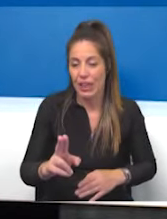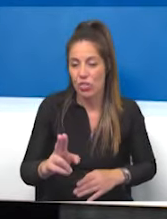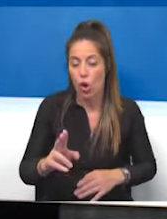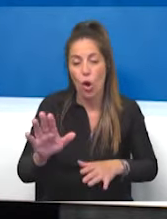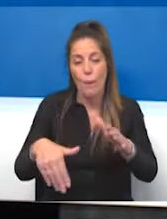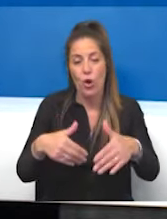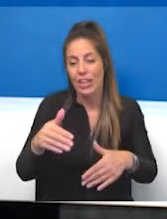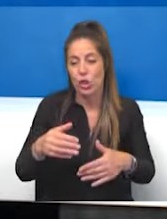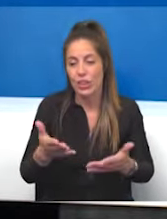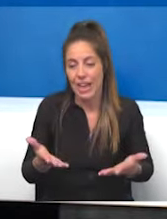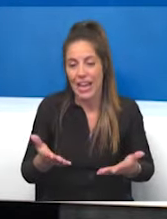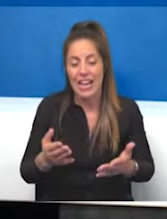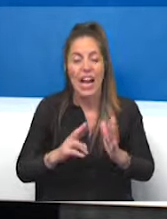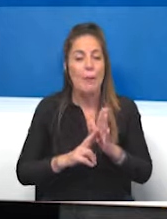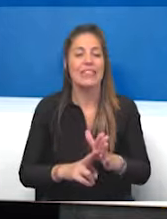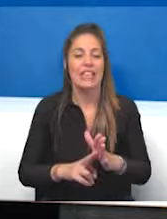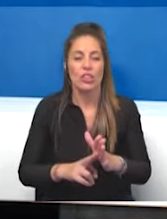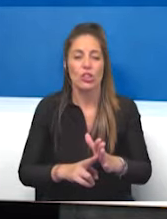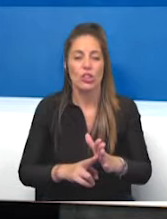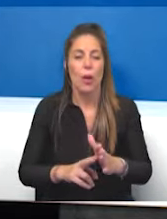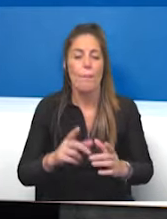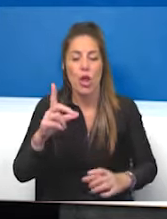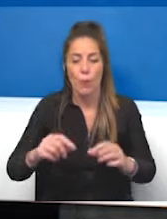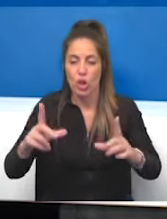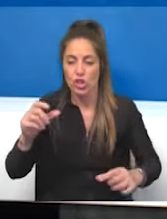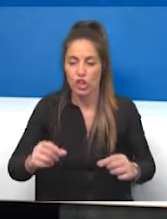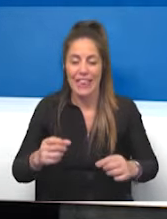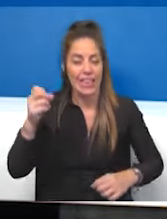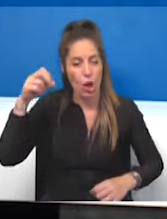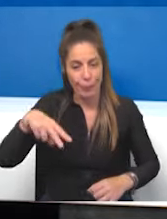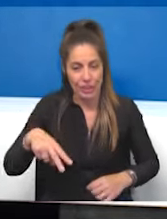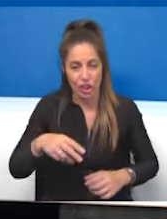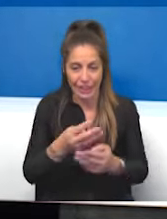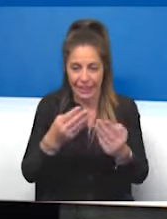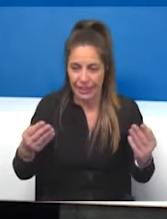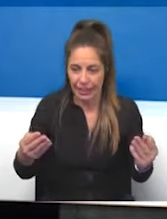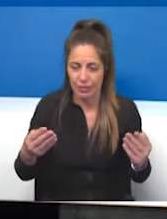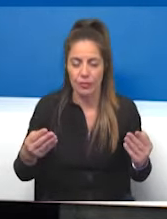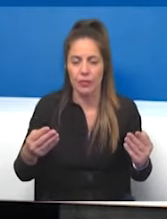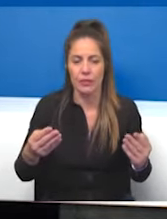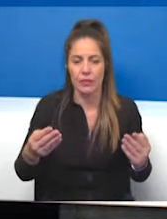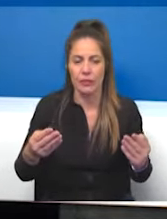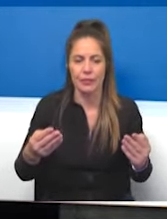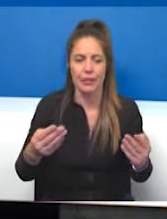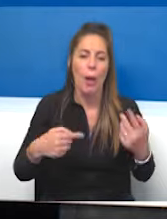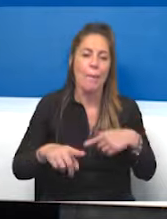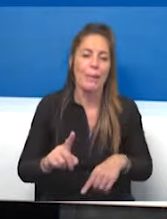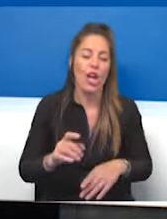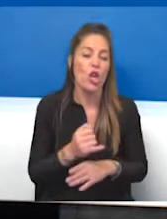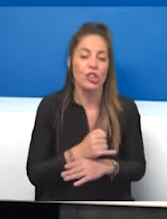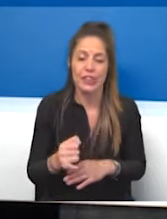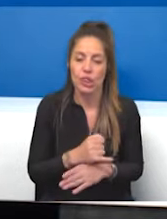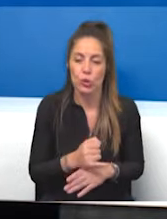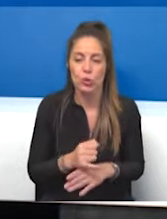convocatoria es la representación proporcional de la opinión en general pero los institutos